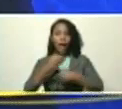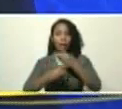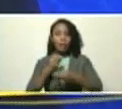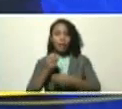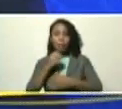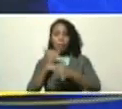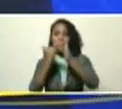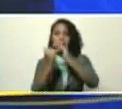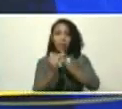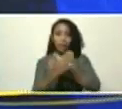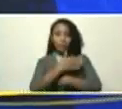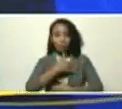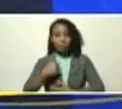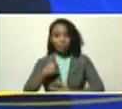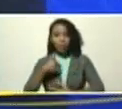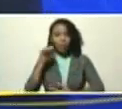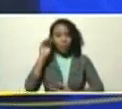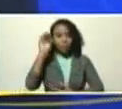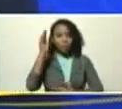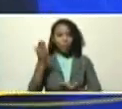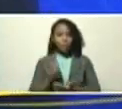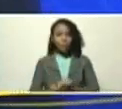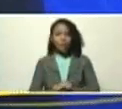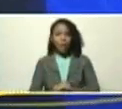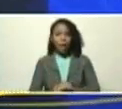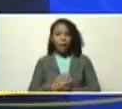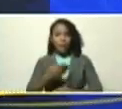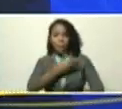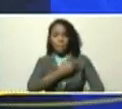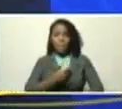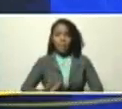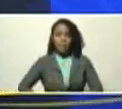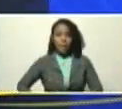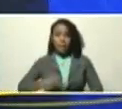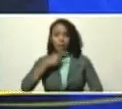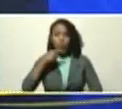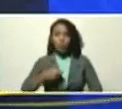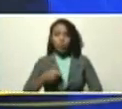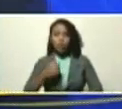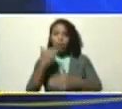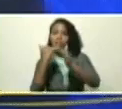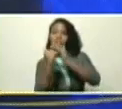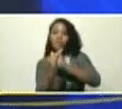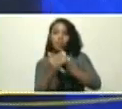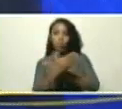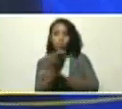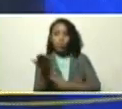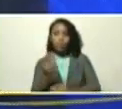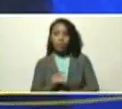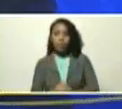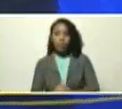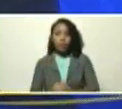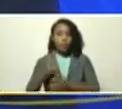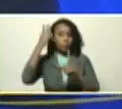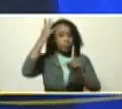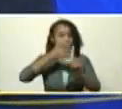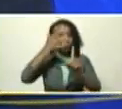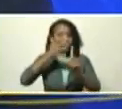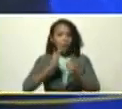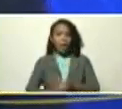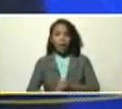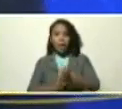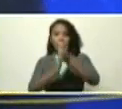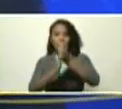trasladarles mejores deseos del presidente ruso Vladimir Putin. Me dio instrucciones de encabezar